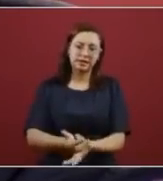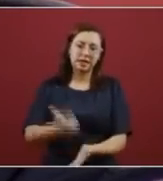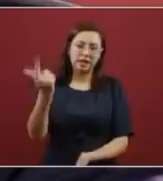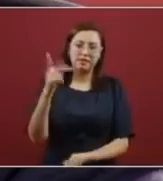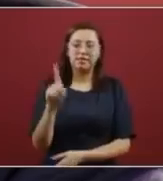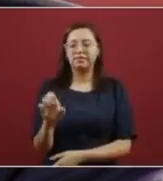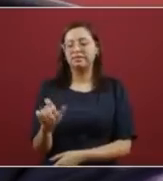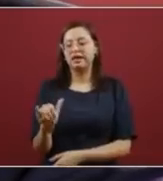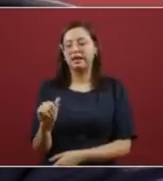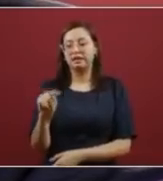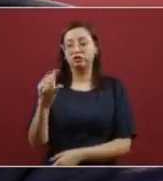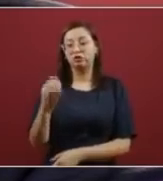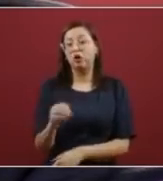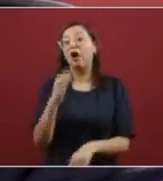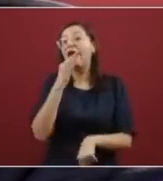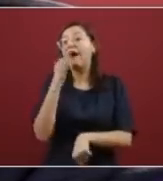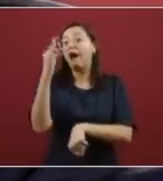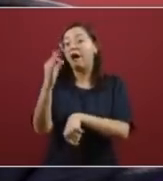Les aviso.